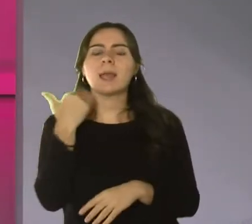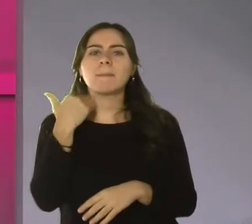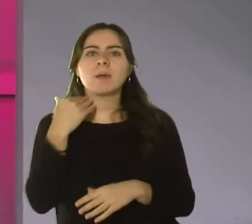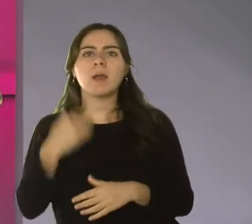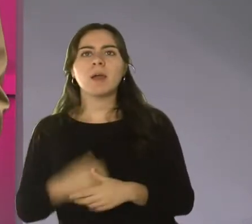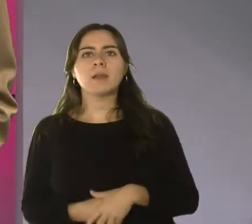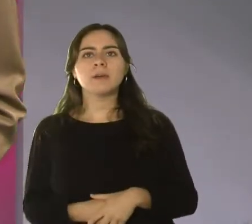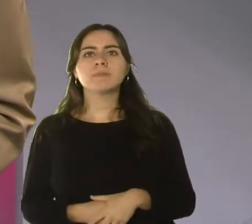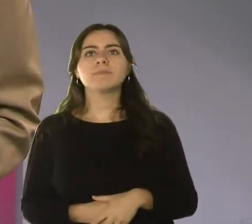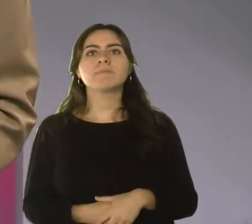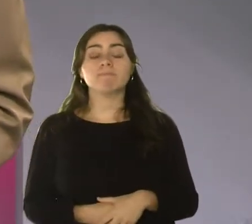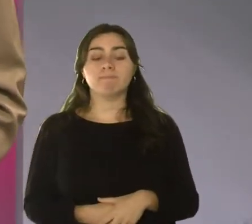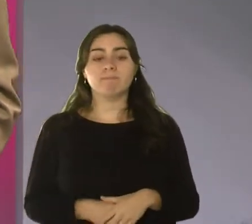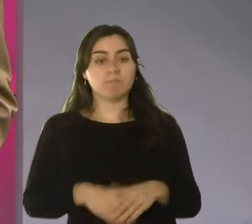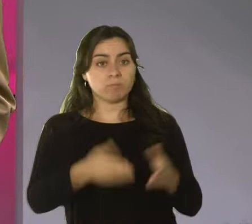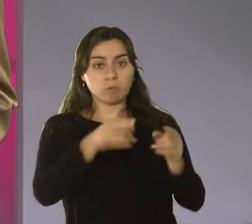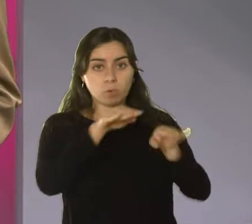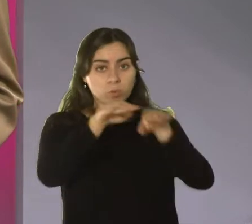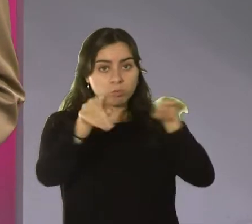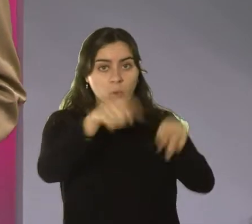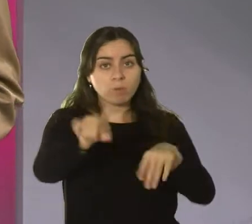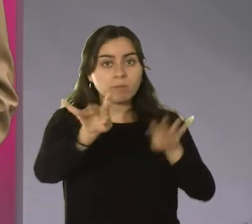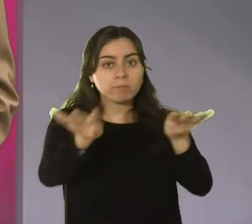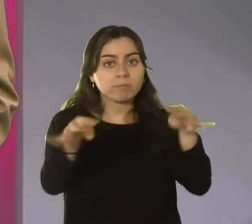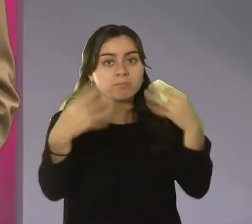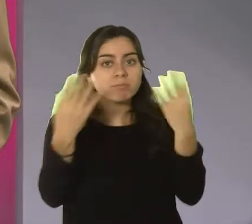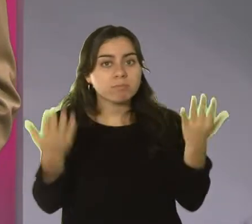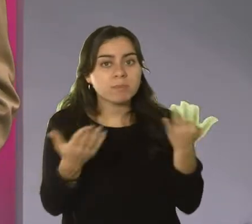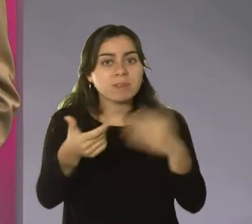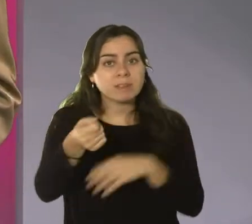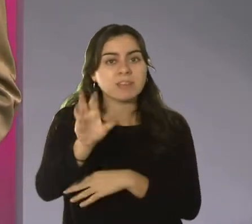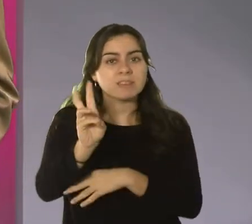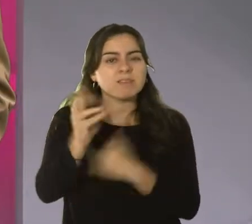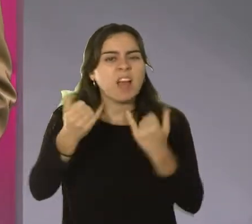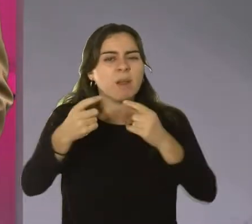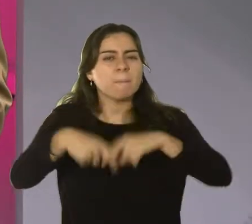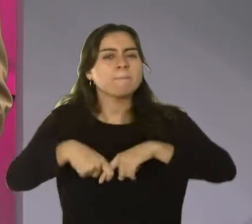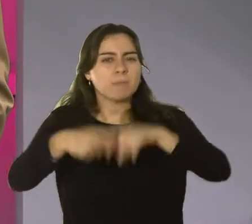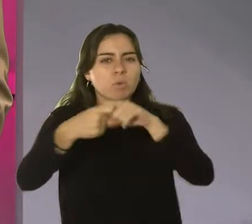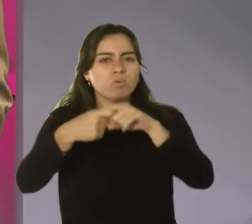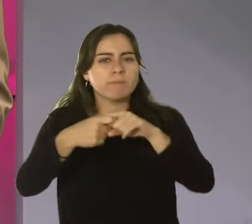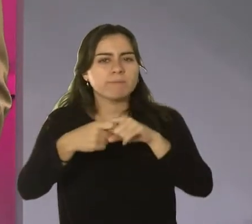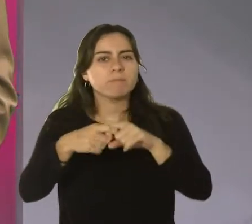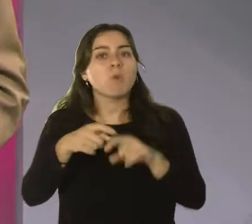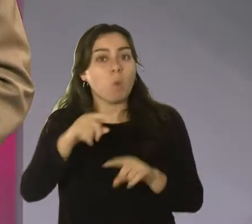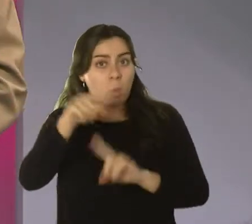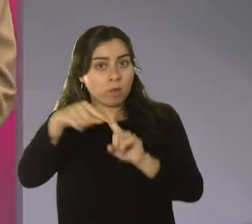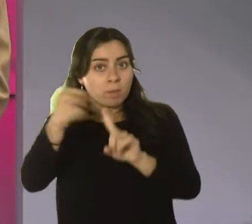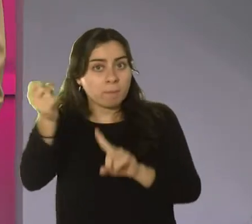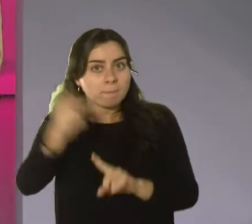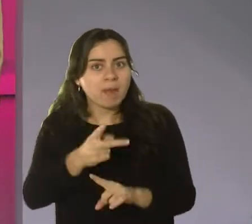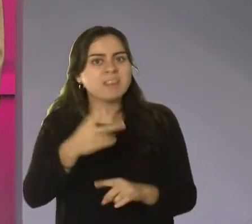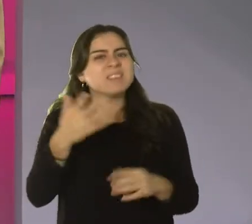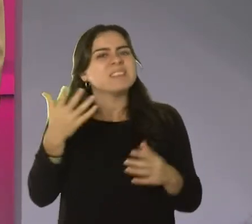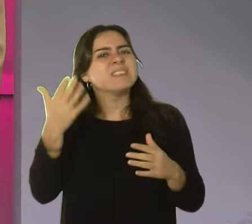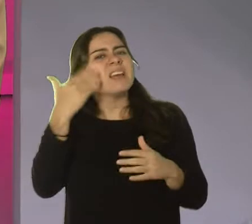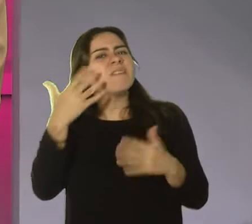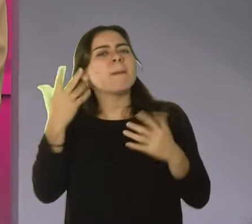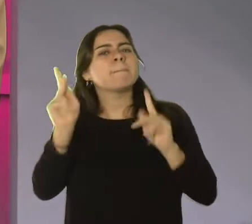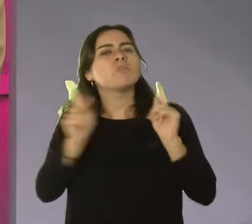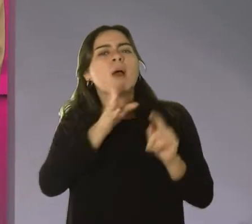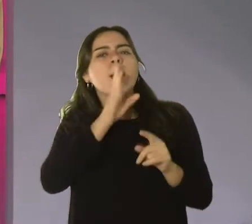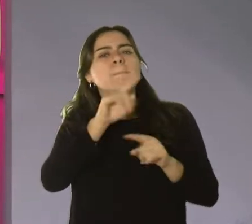viendo aquí en WIPR, hacemos una pausa. Cuando regresemos, mucho se ha hablado sobre la extensión